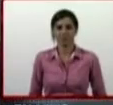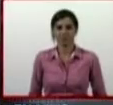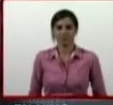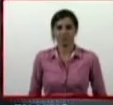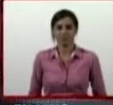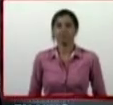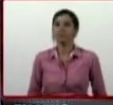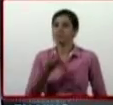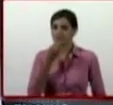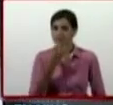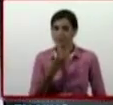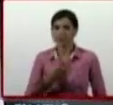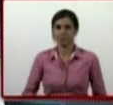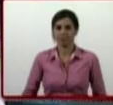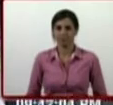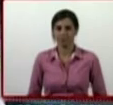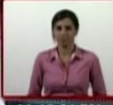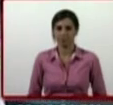Bien.